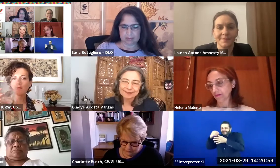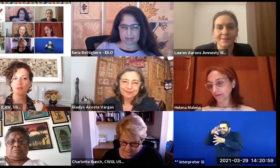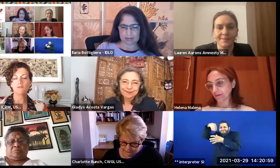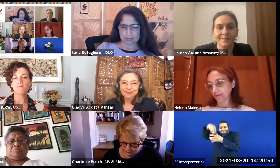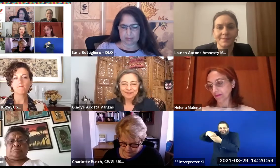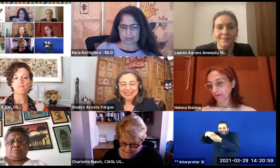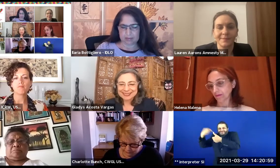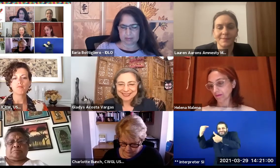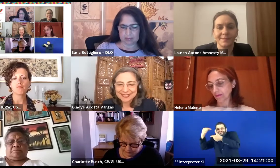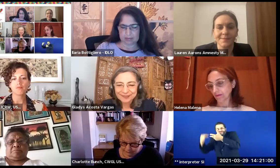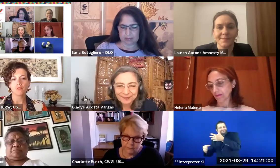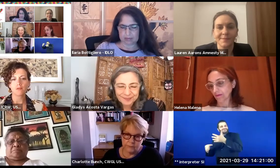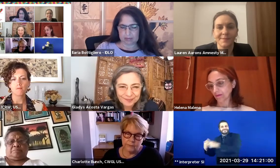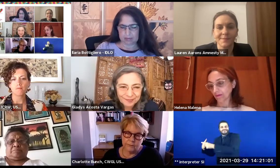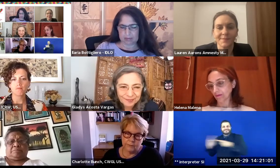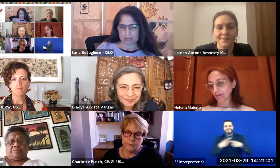antes. Gracias.